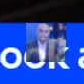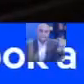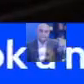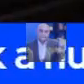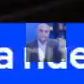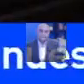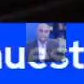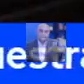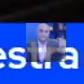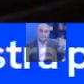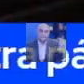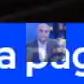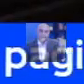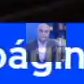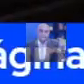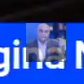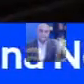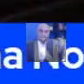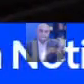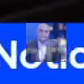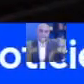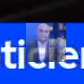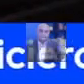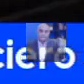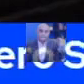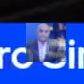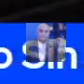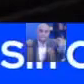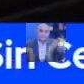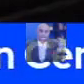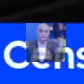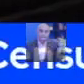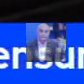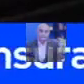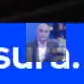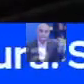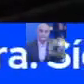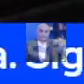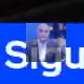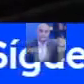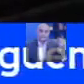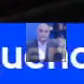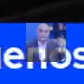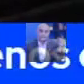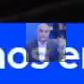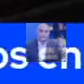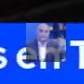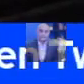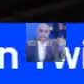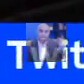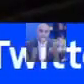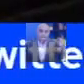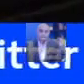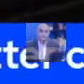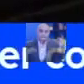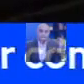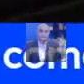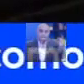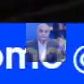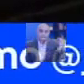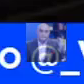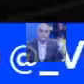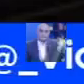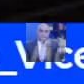la presentaste hoy, que fue Sí, muy interesante, y te voy a decir por qué es muy interesante. Yo le estaba escuchando con mucha